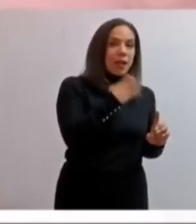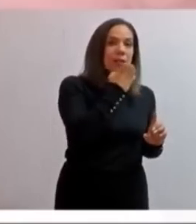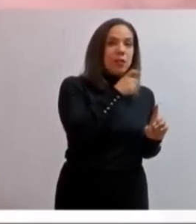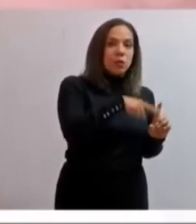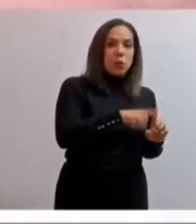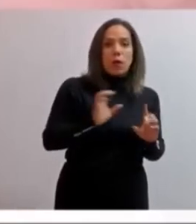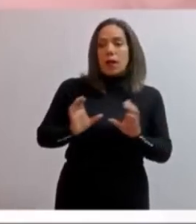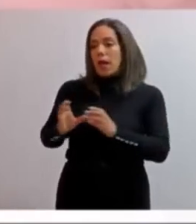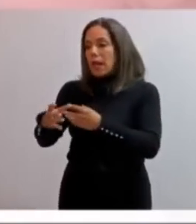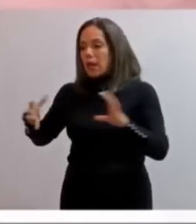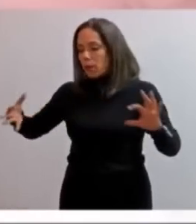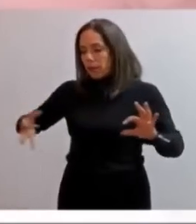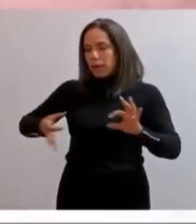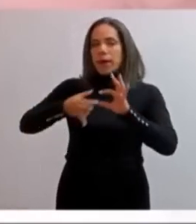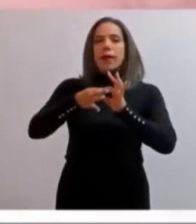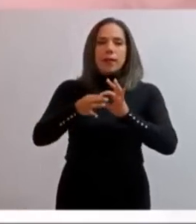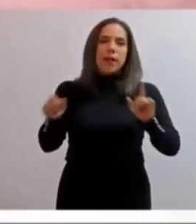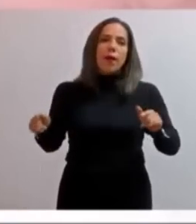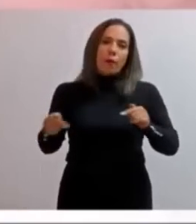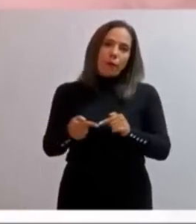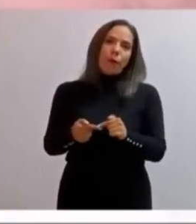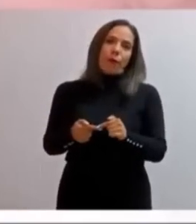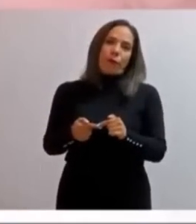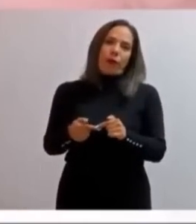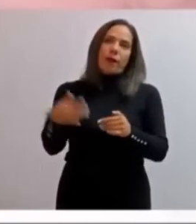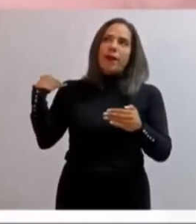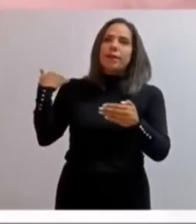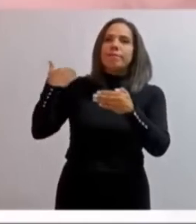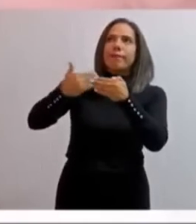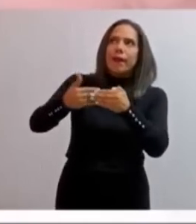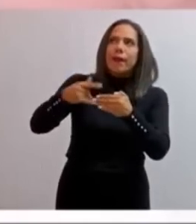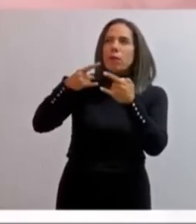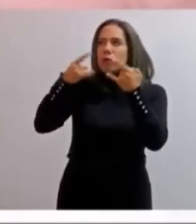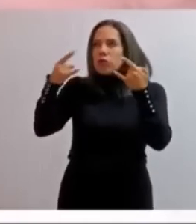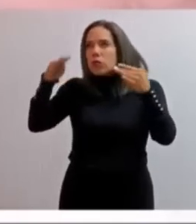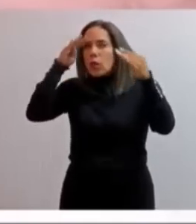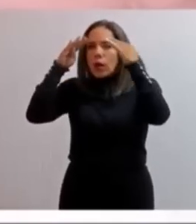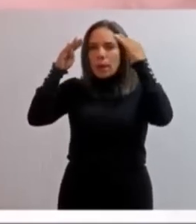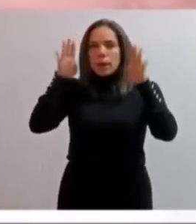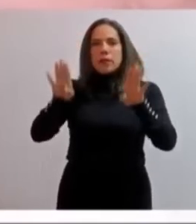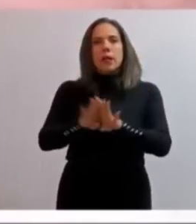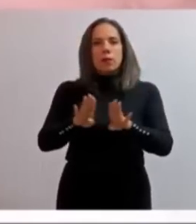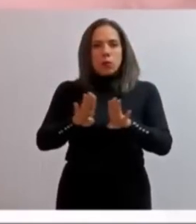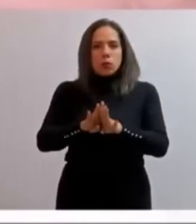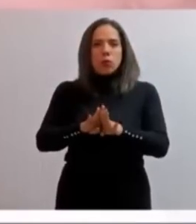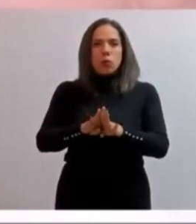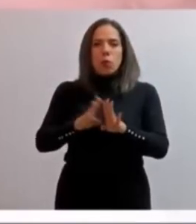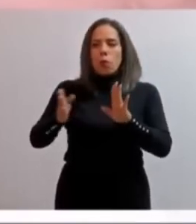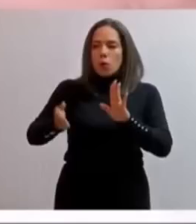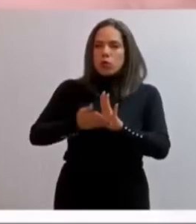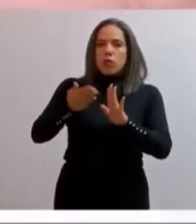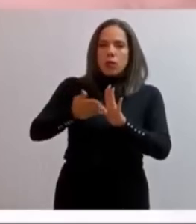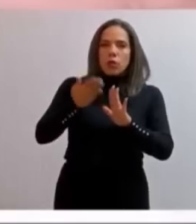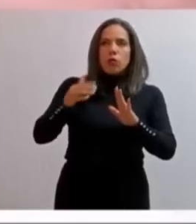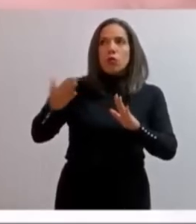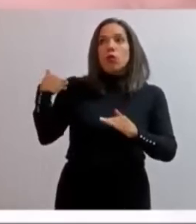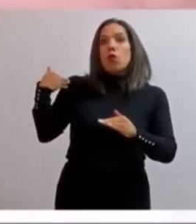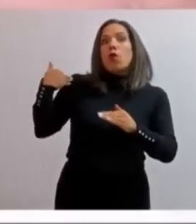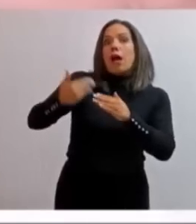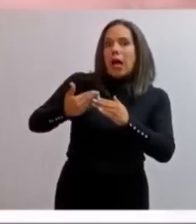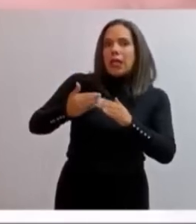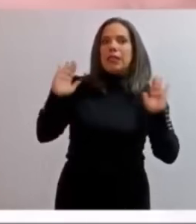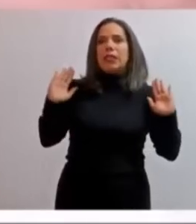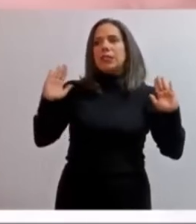cuando analizamos la historia de la escuela, nos vamos a encontrar que la escuela se construyó con bardas